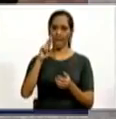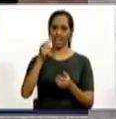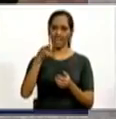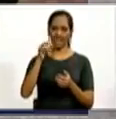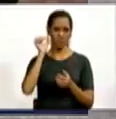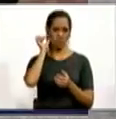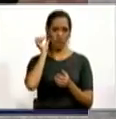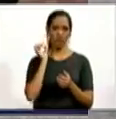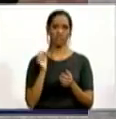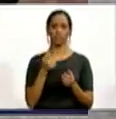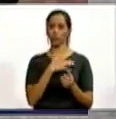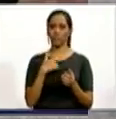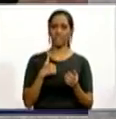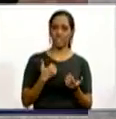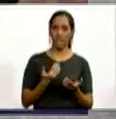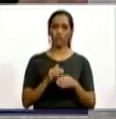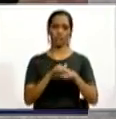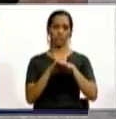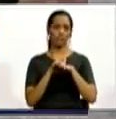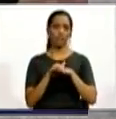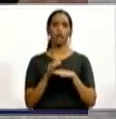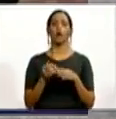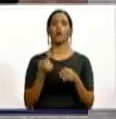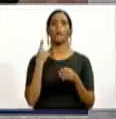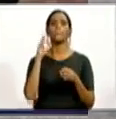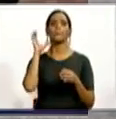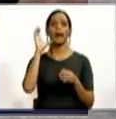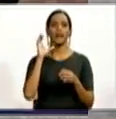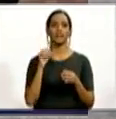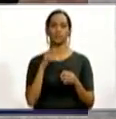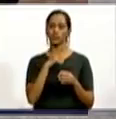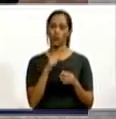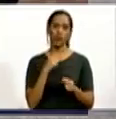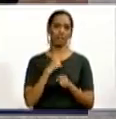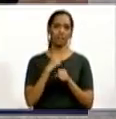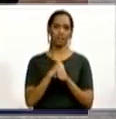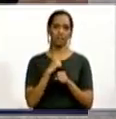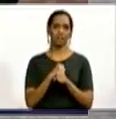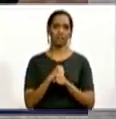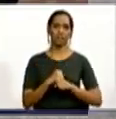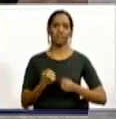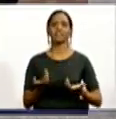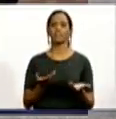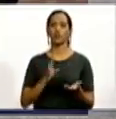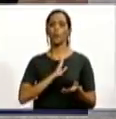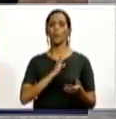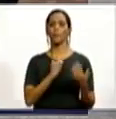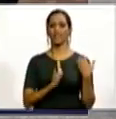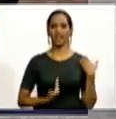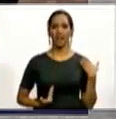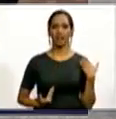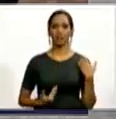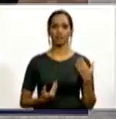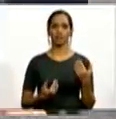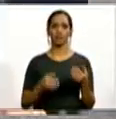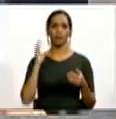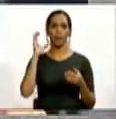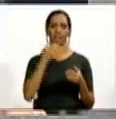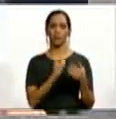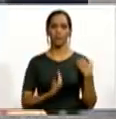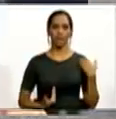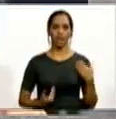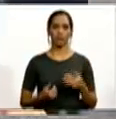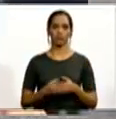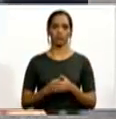de Gran Bretaña, del Reino Unido, un país no de empleados, sino de, claro, propietarios. Exactamente. Un país de propietarios. Y no